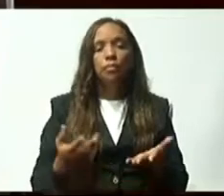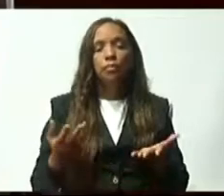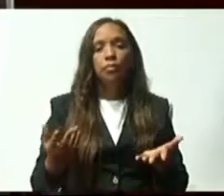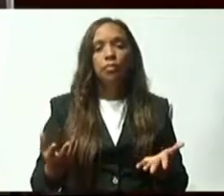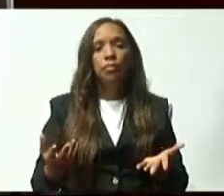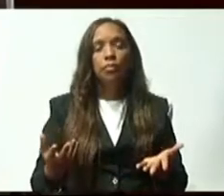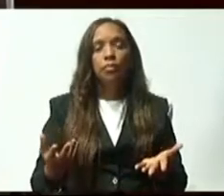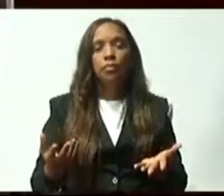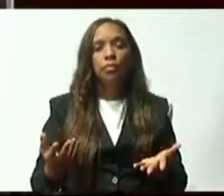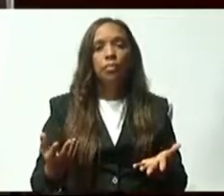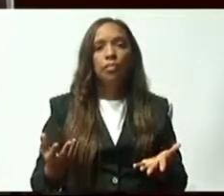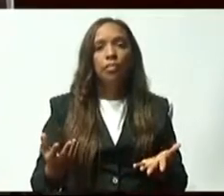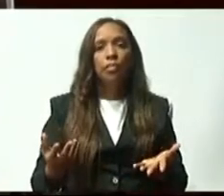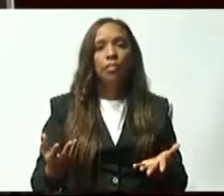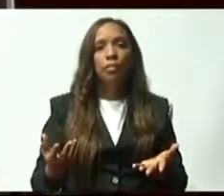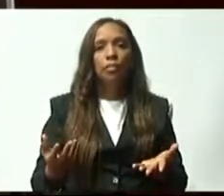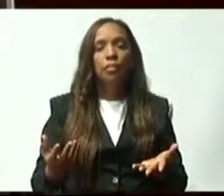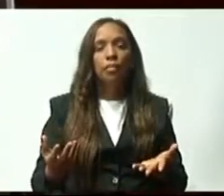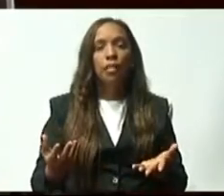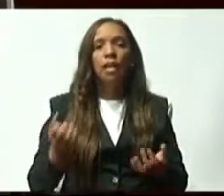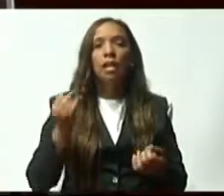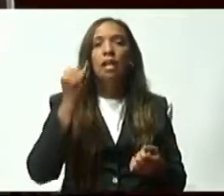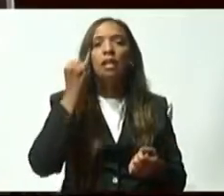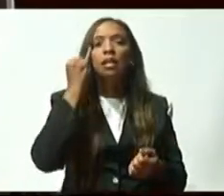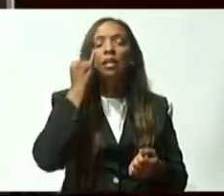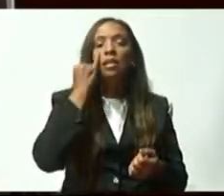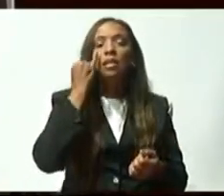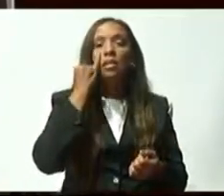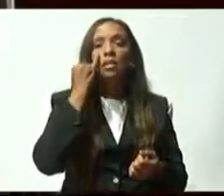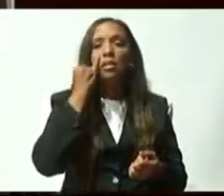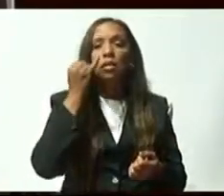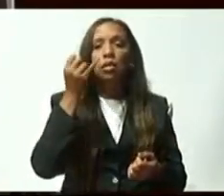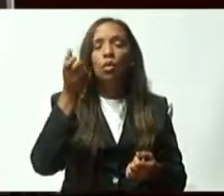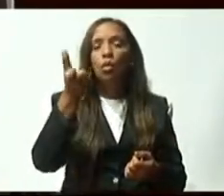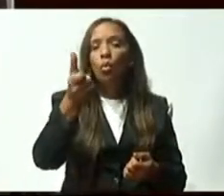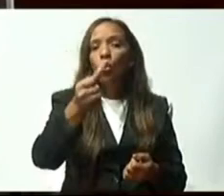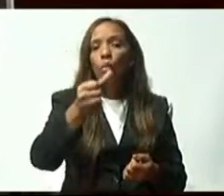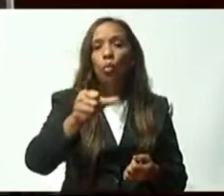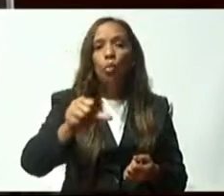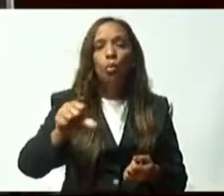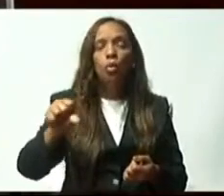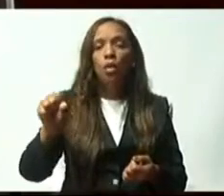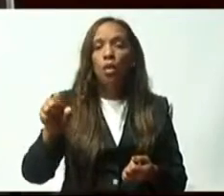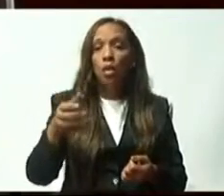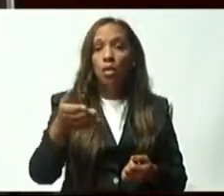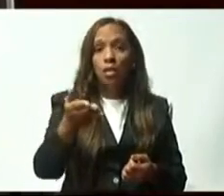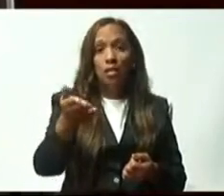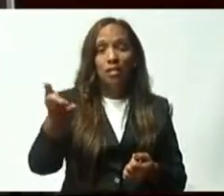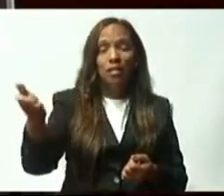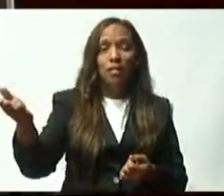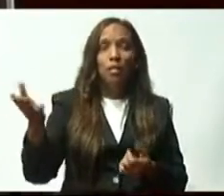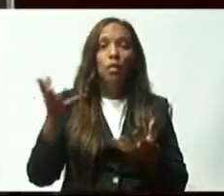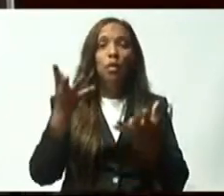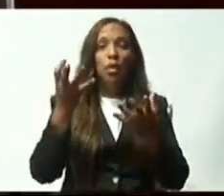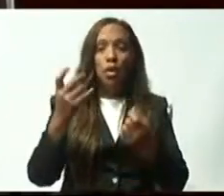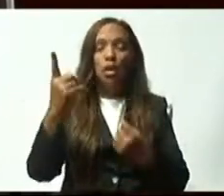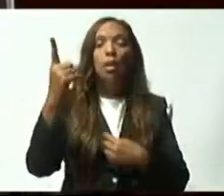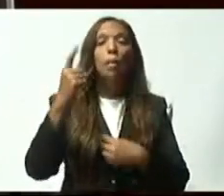Yo le voy a dar mi dirección y cómo localizarme en cualquier